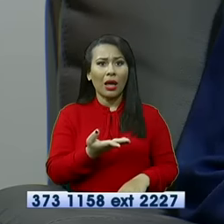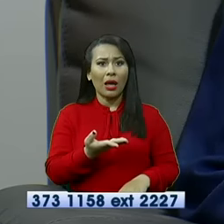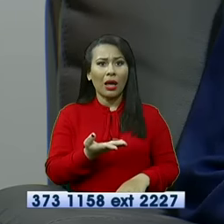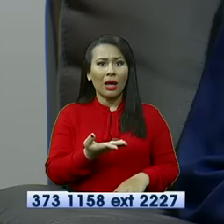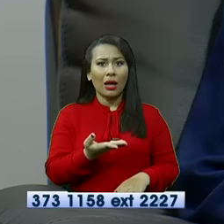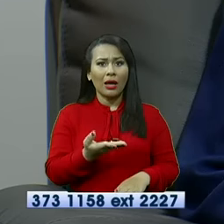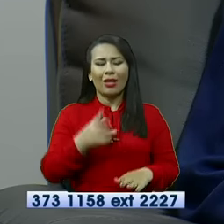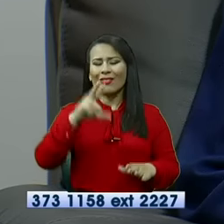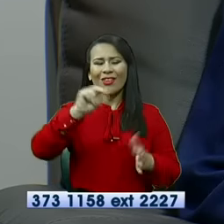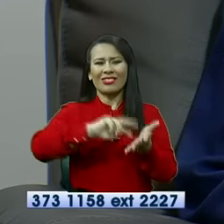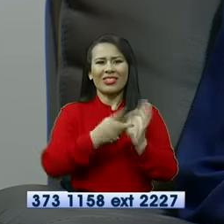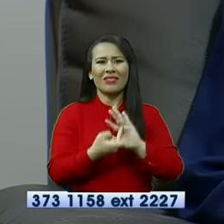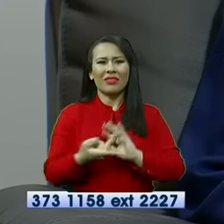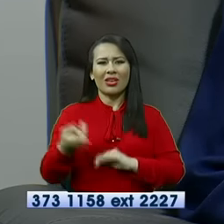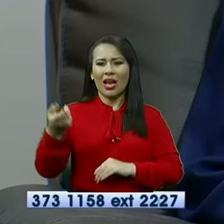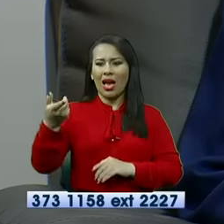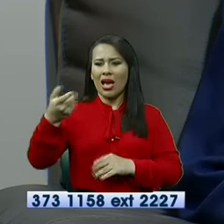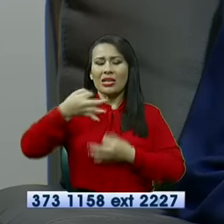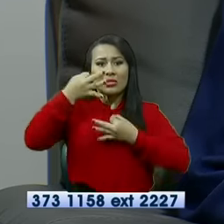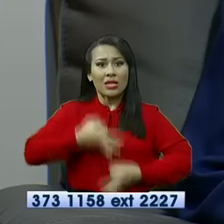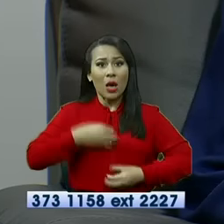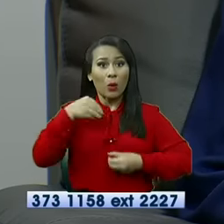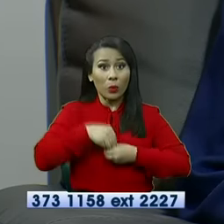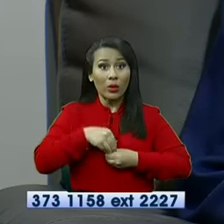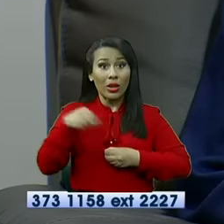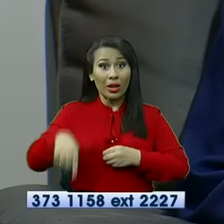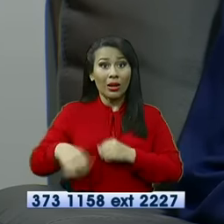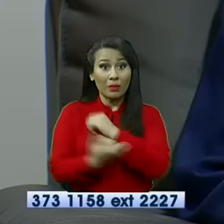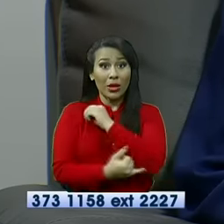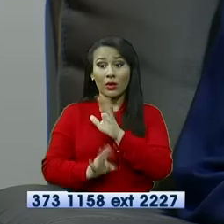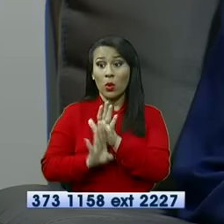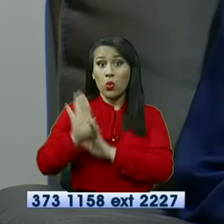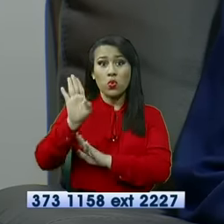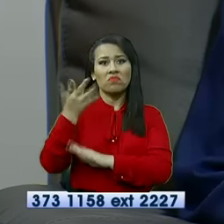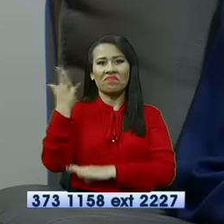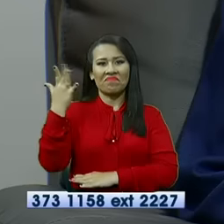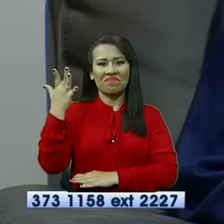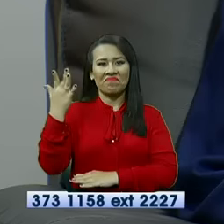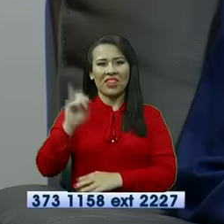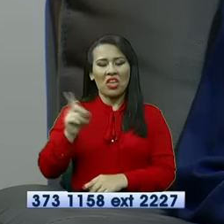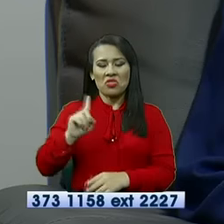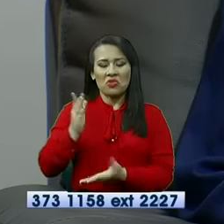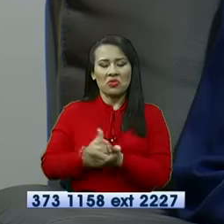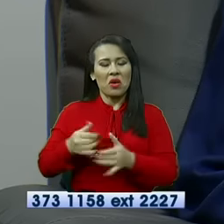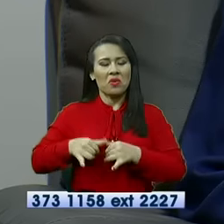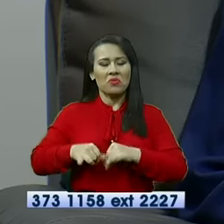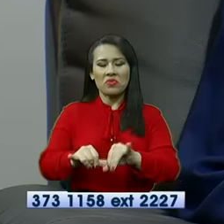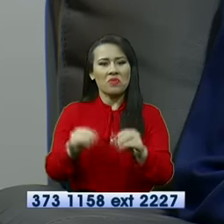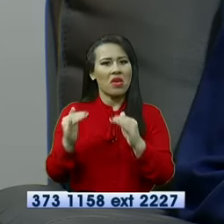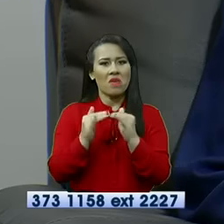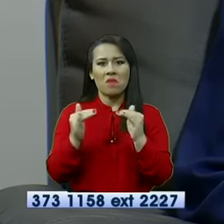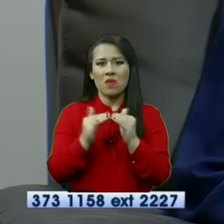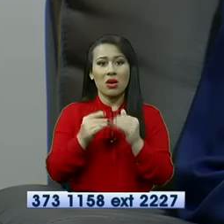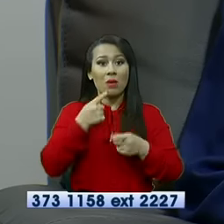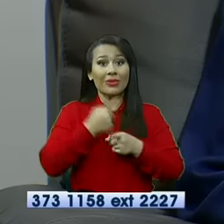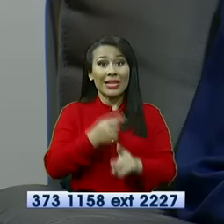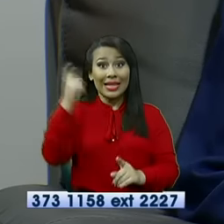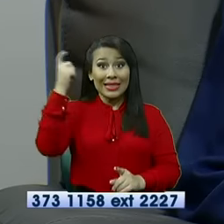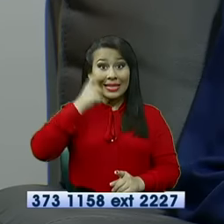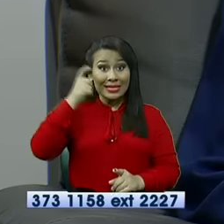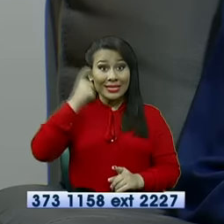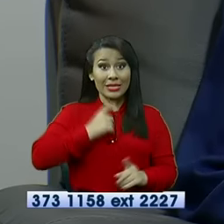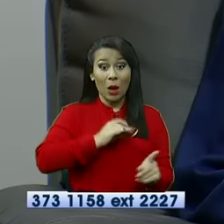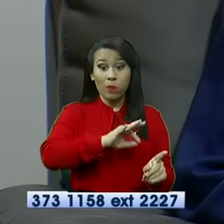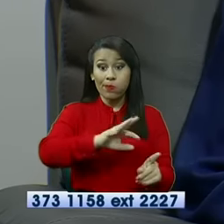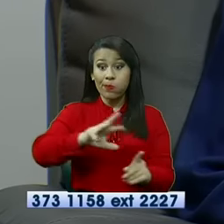delincuencia ni la inseguridad para eliminar la corrupción la delincuencia y la inseguridad